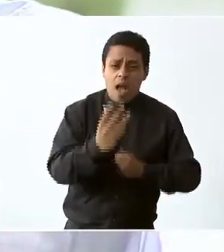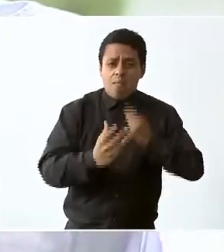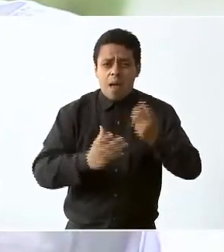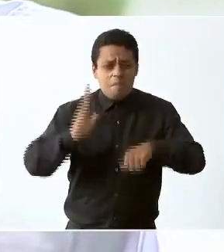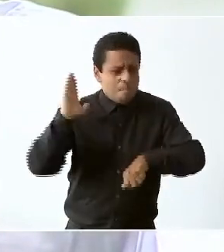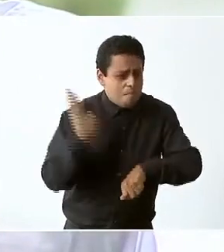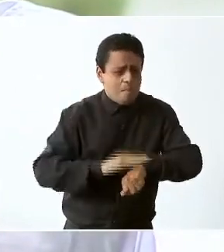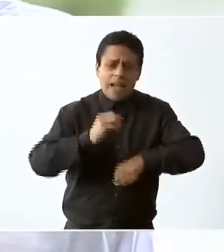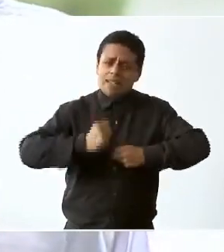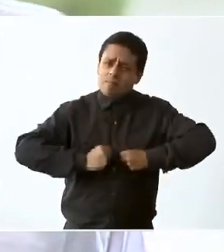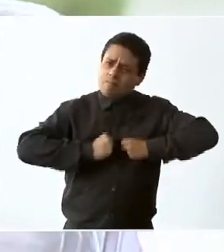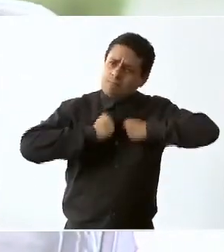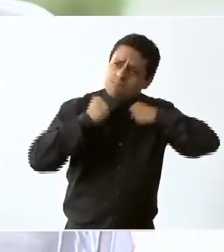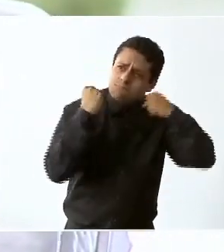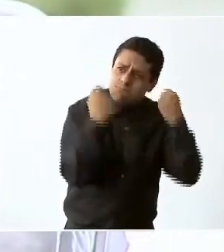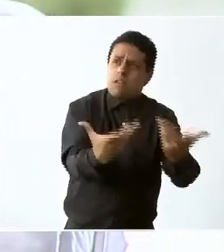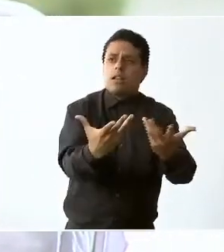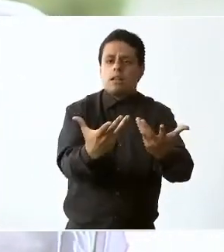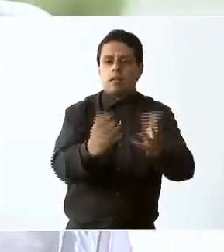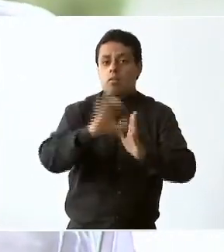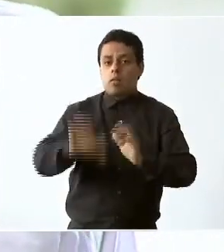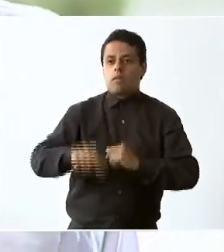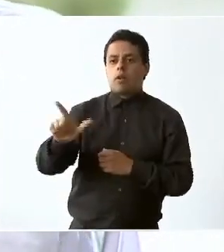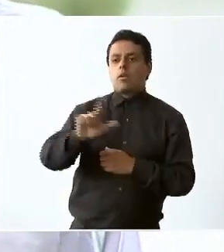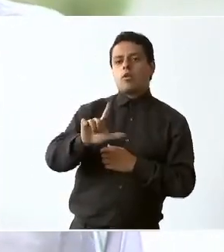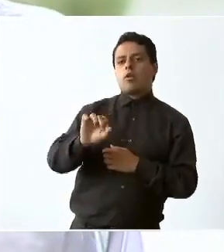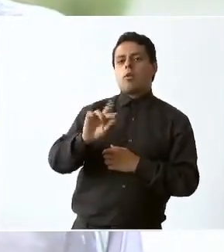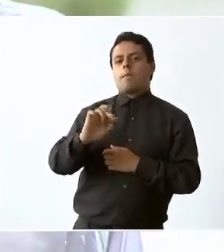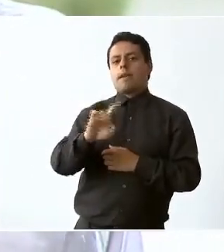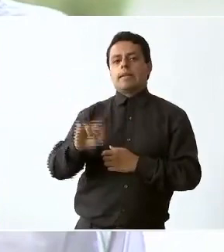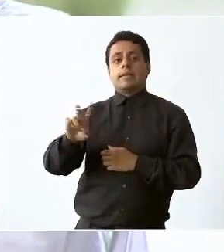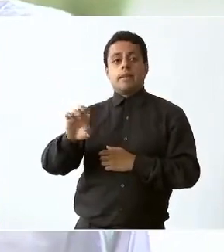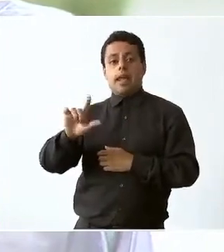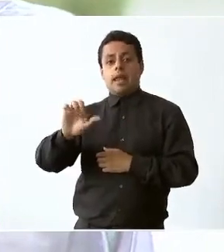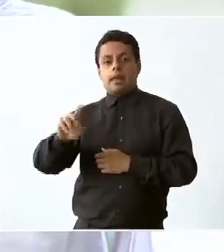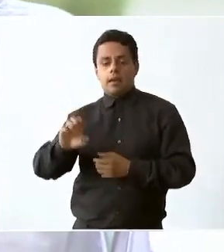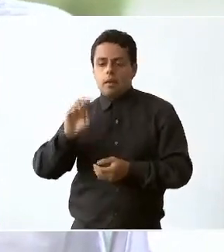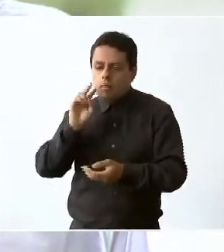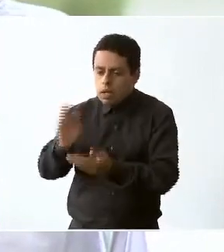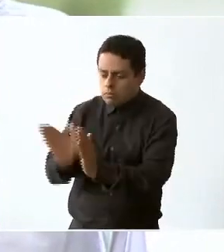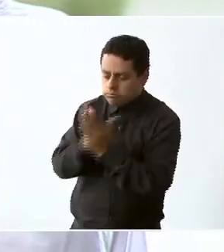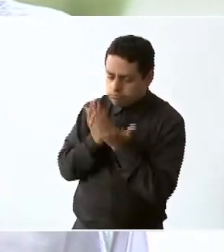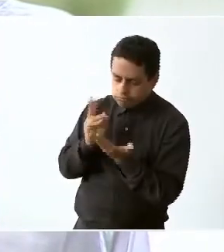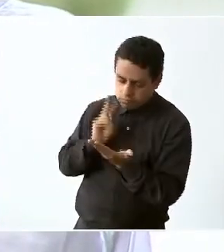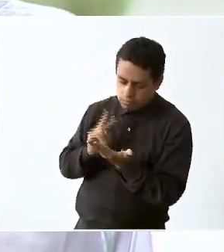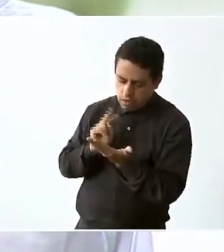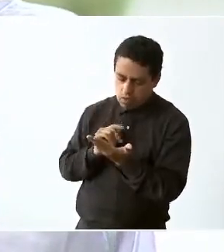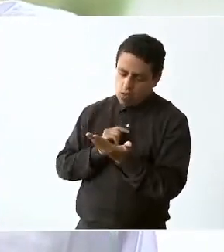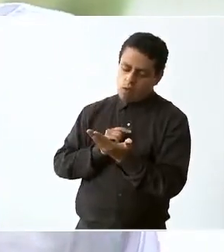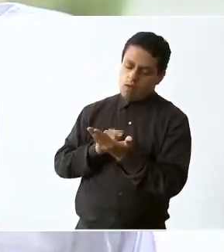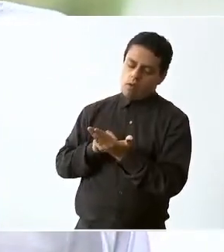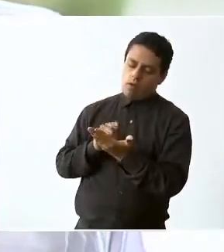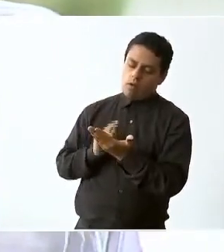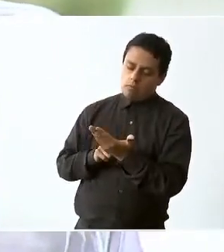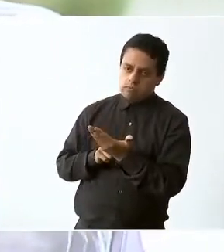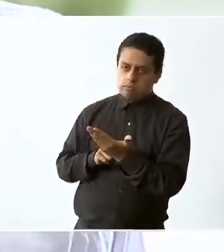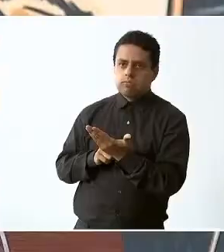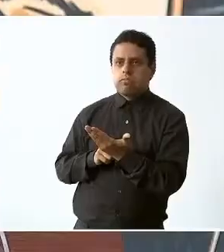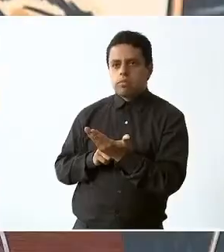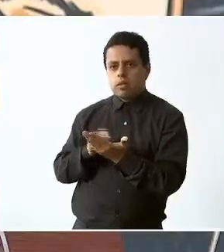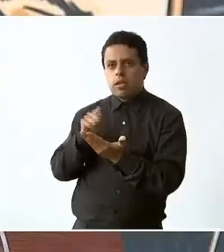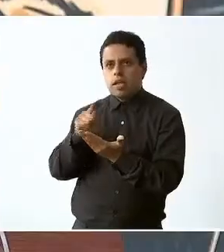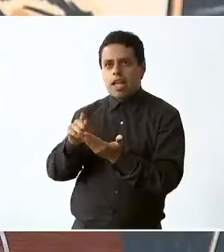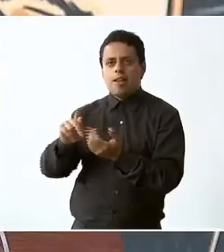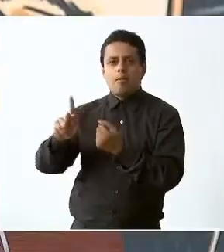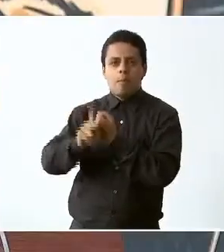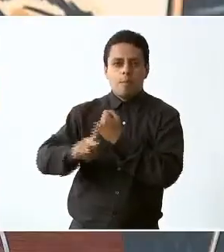Quien toca, por ejemplo, la poesía de López Velarde, toca una poesía que quiso hacerse patria